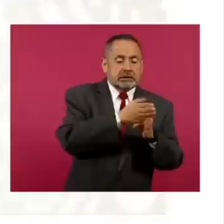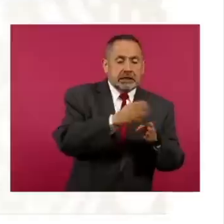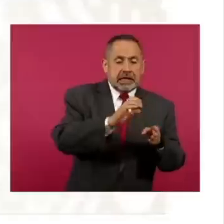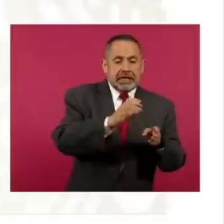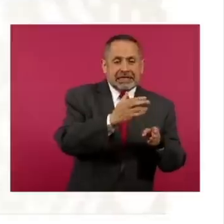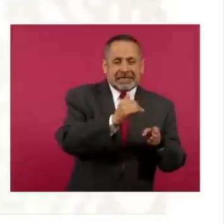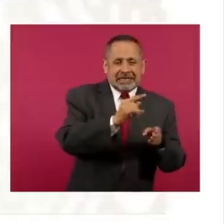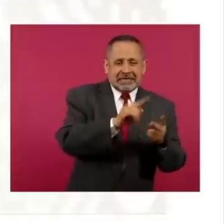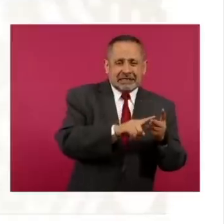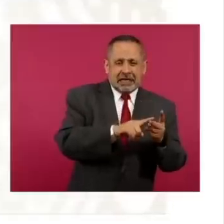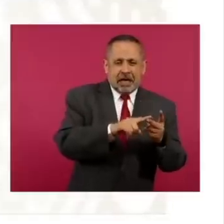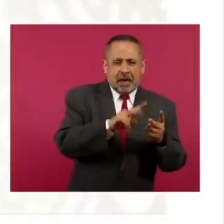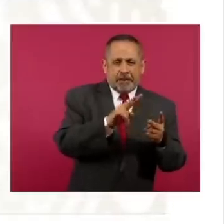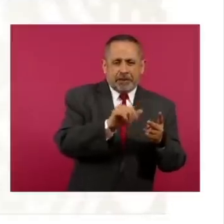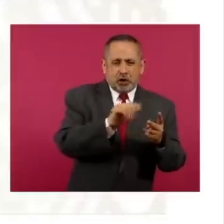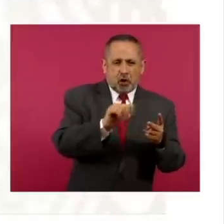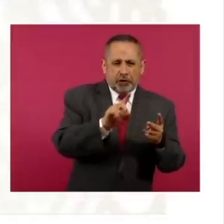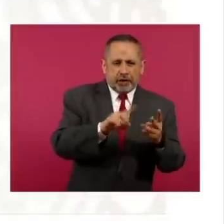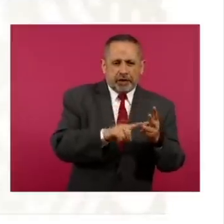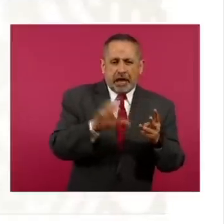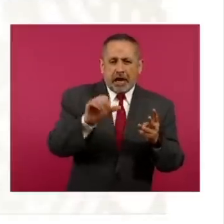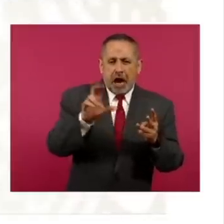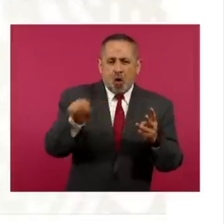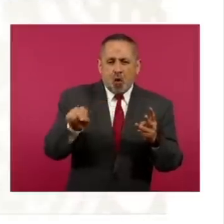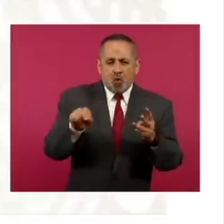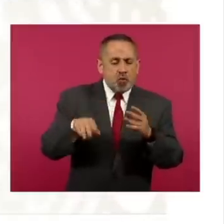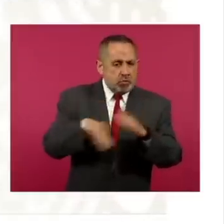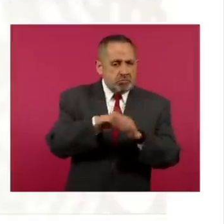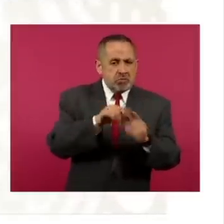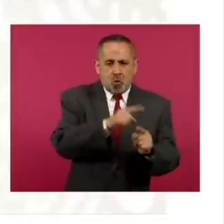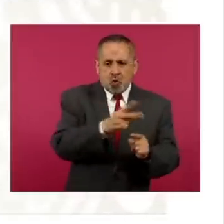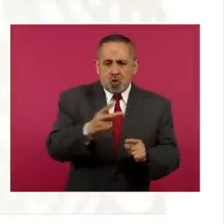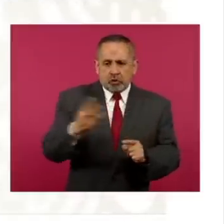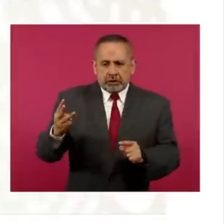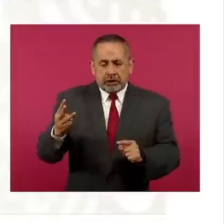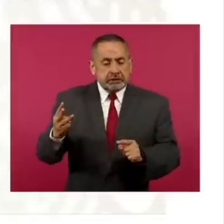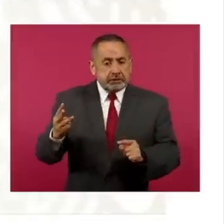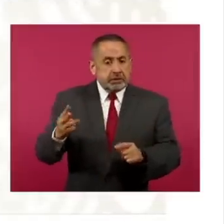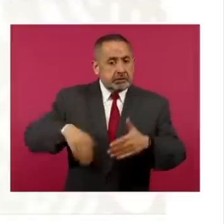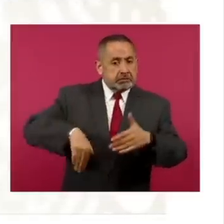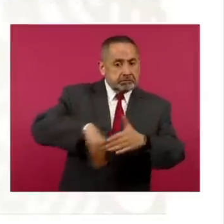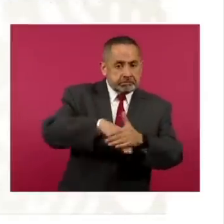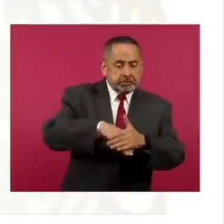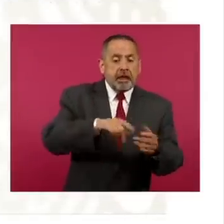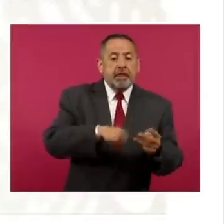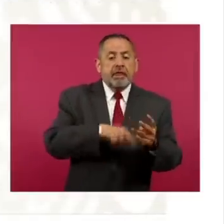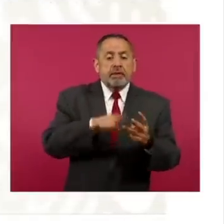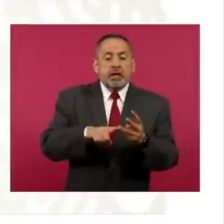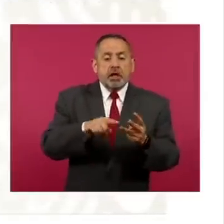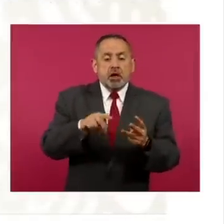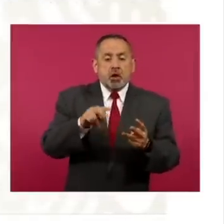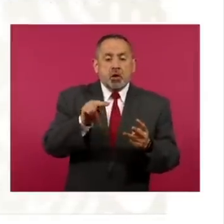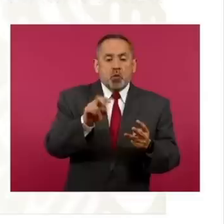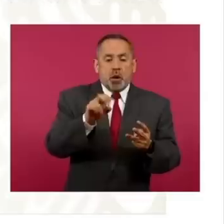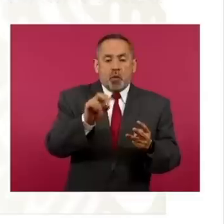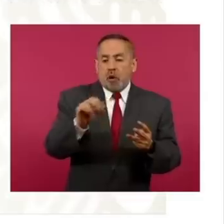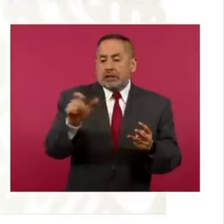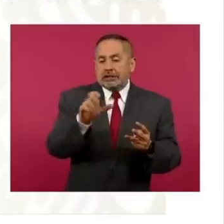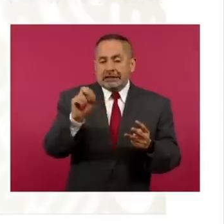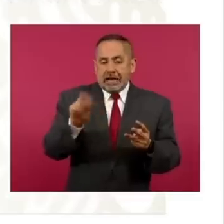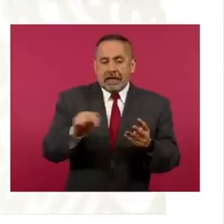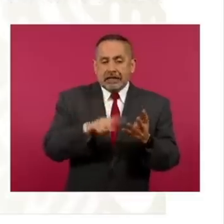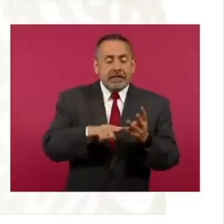Valladolid y Cancún aeropuerto también en dos paraderos nuevos can y Leona Vicario